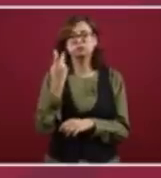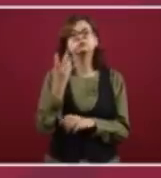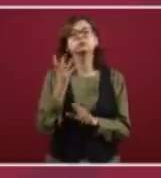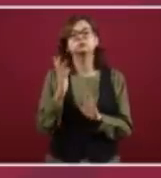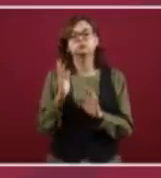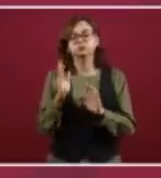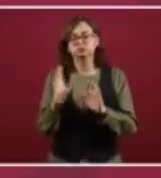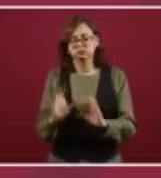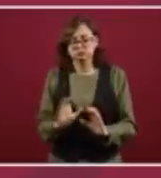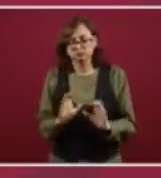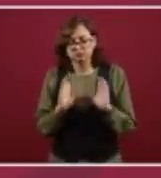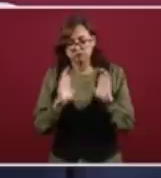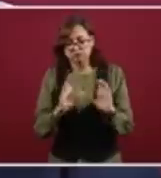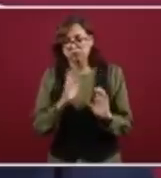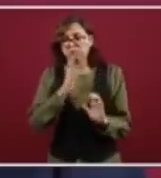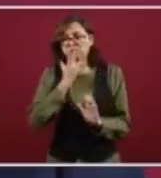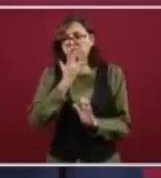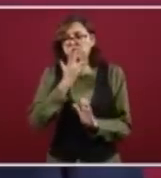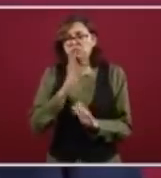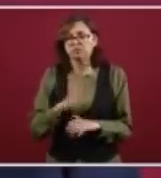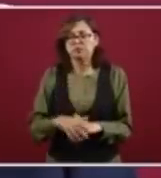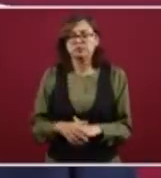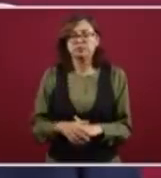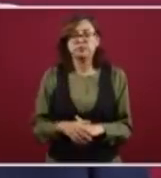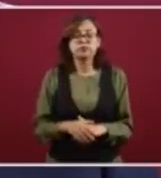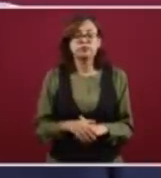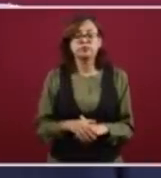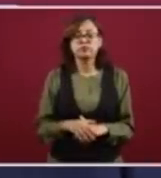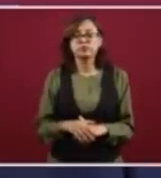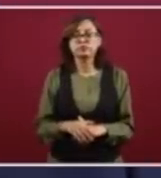No vamos a hacer uso